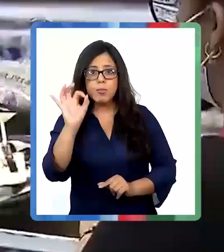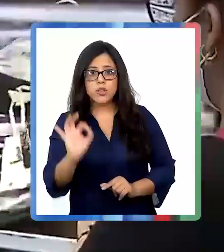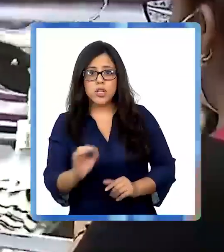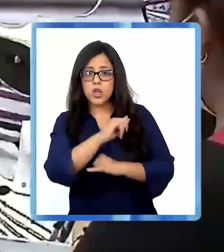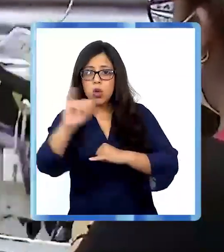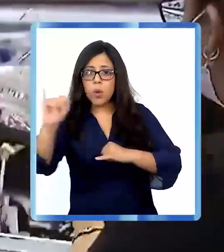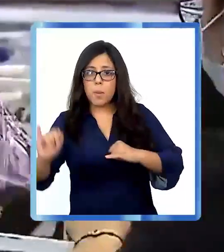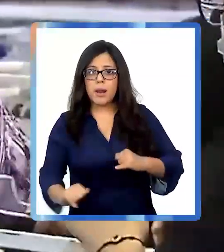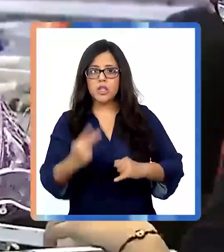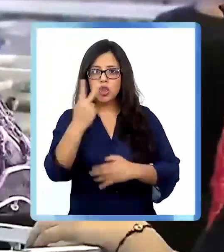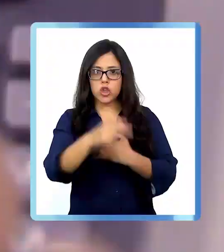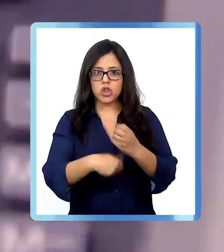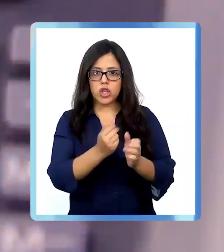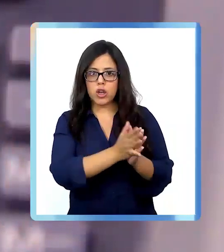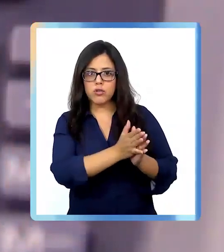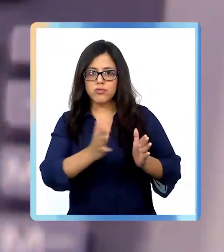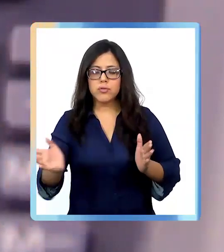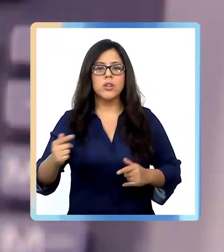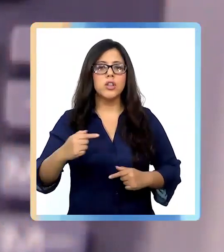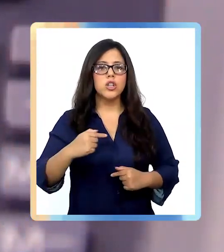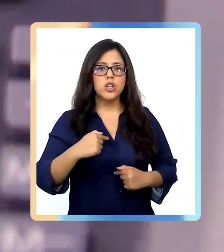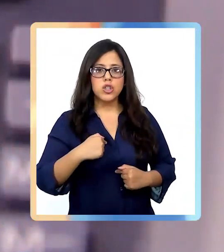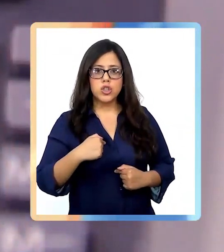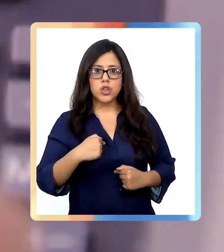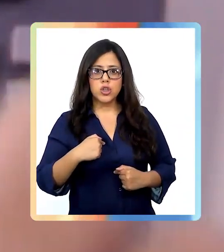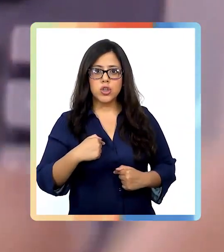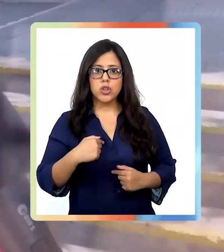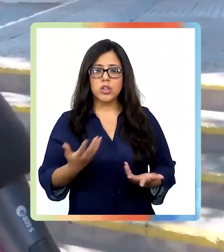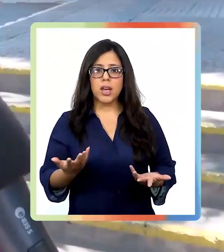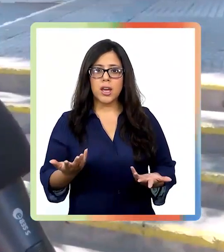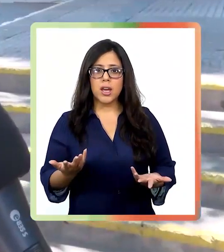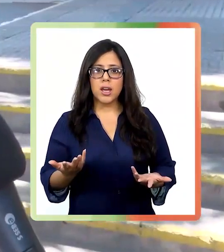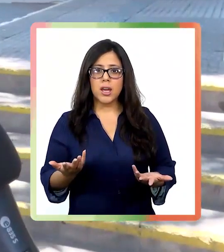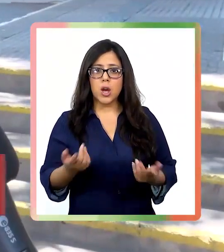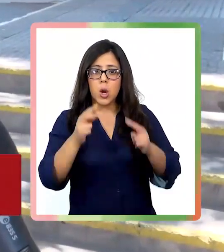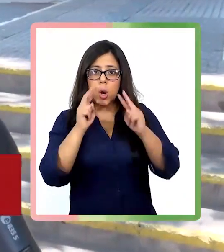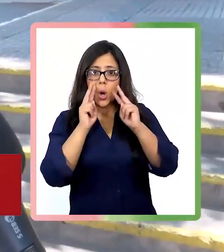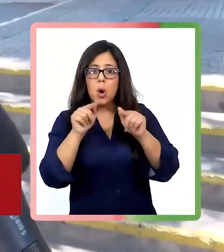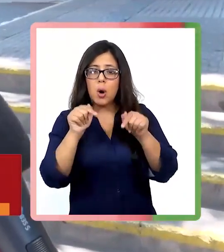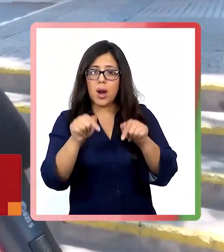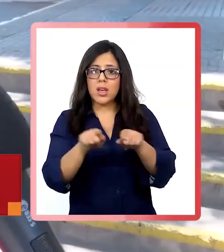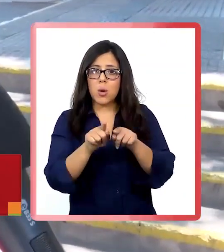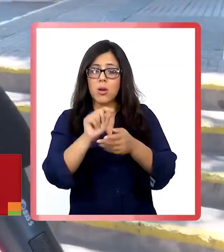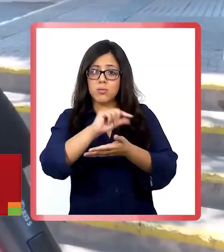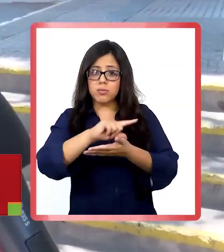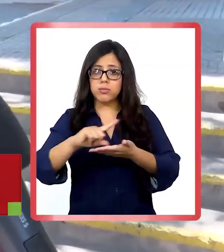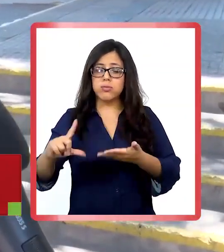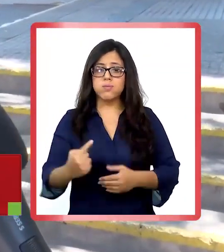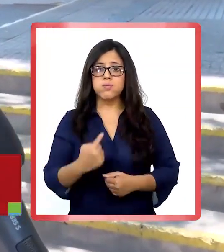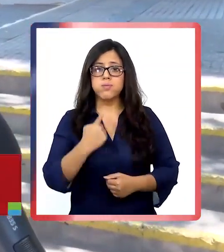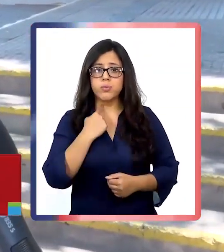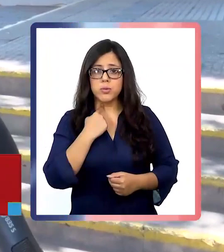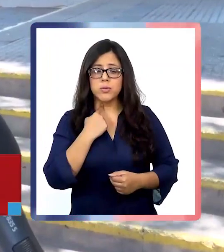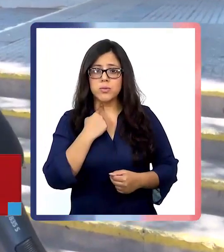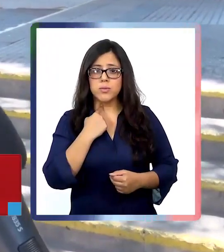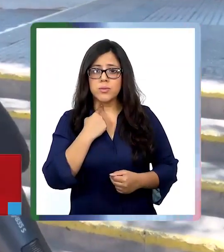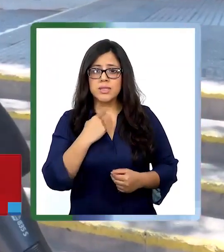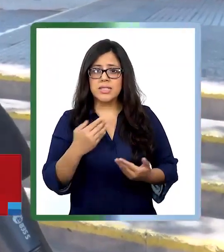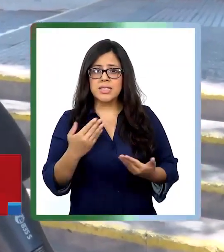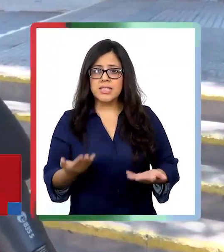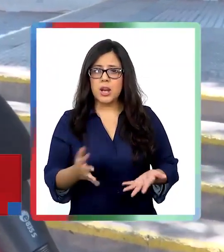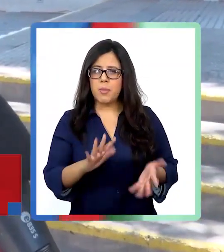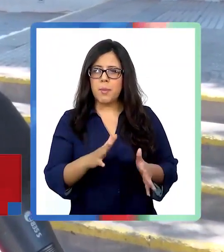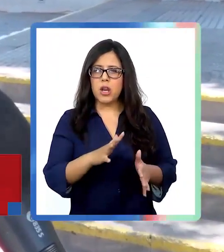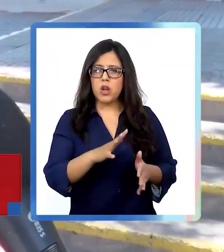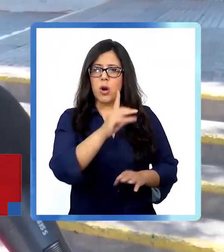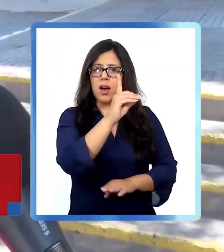en un plazo de 2 años. Yo soy emprendedora. La inflación se vio en los precios aproximadamente ahora entre